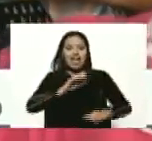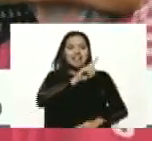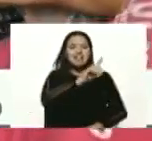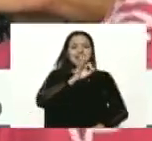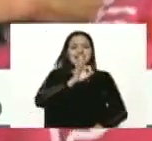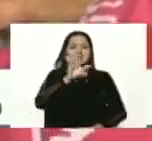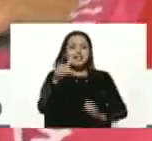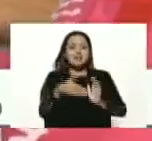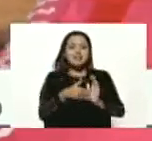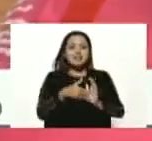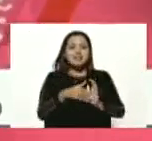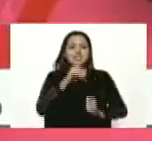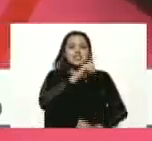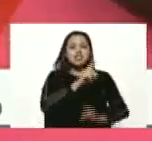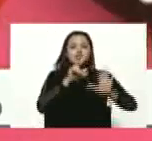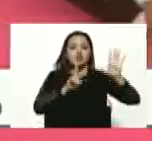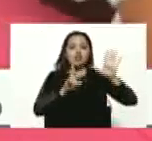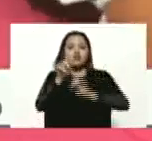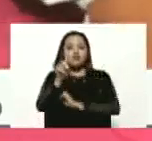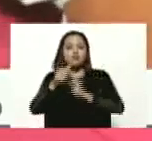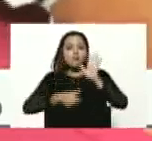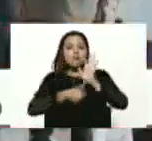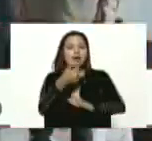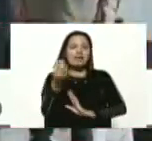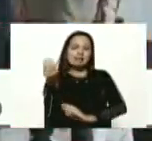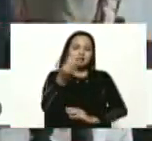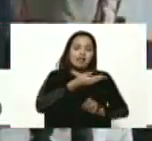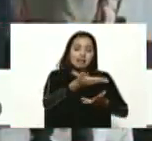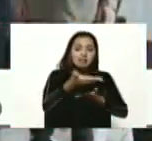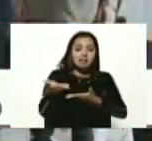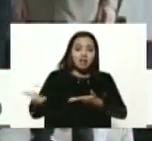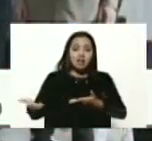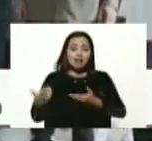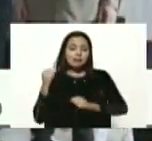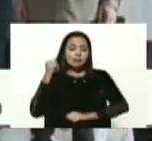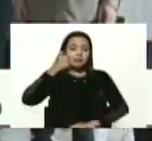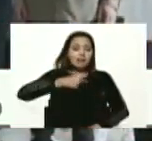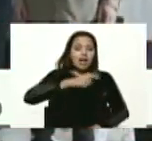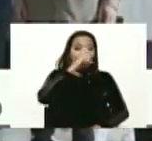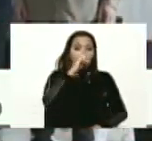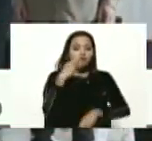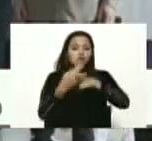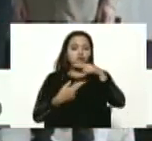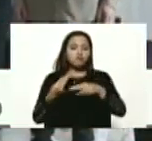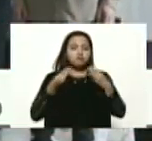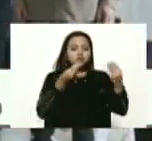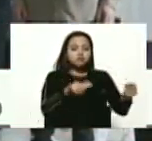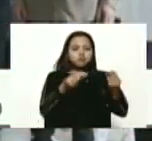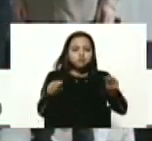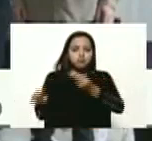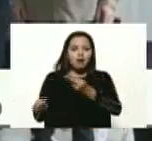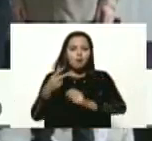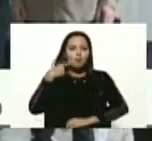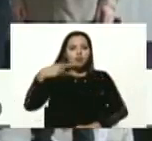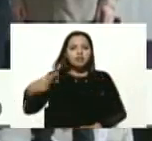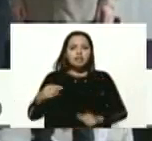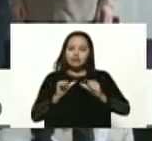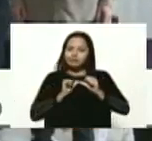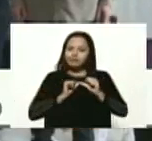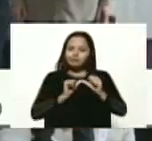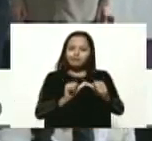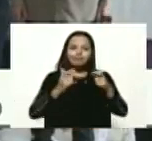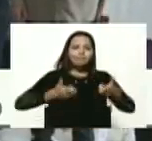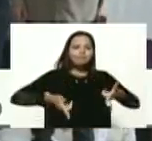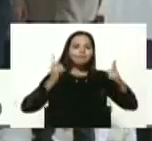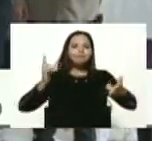13.171, pero eso se suma a las entregas que a lo largo de la Revolución Bolivariana hemos hecho en una política permanente que ha